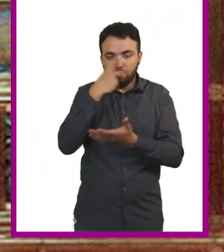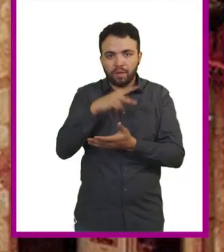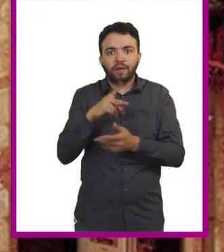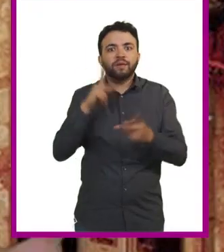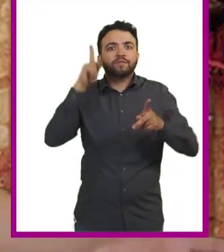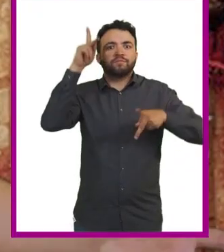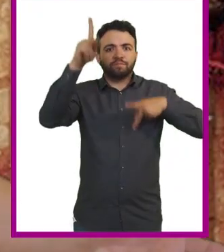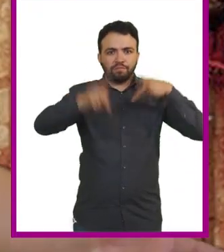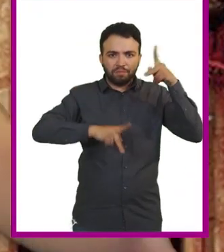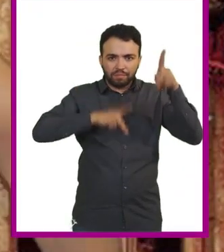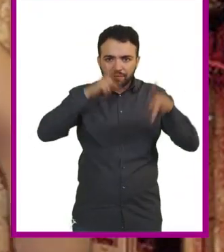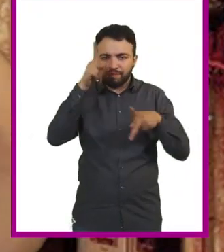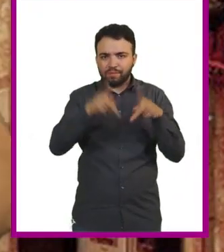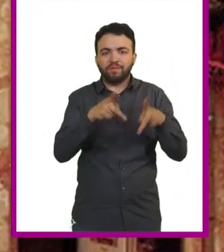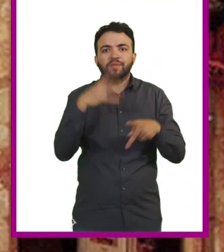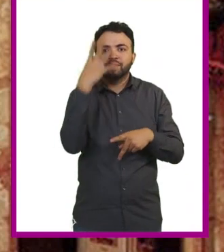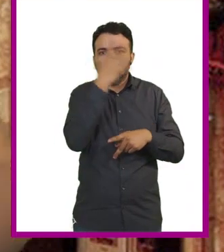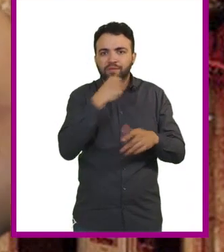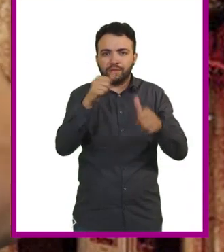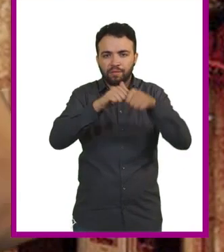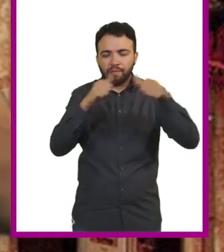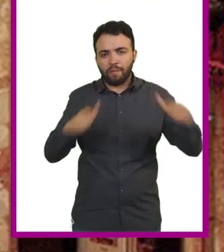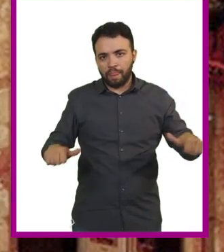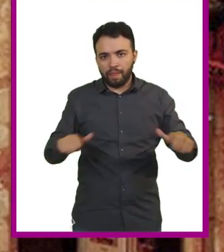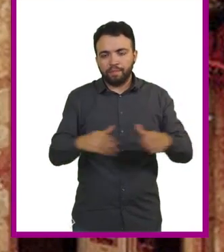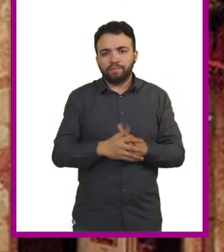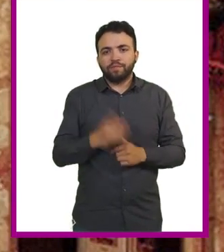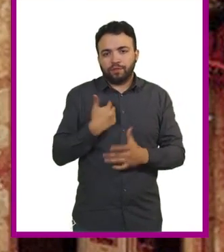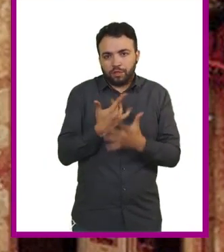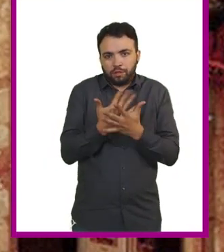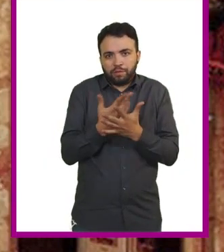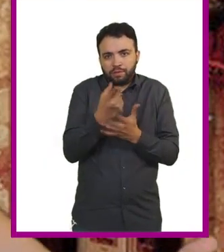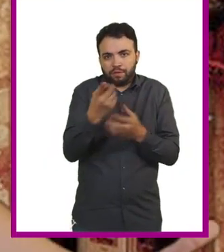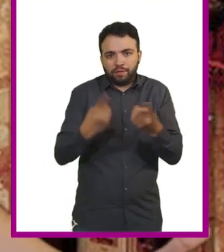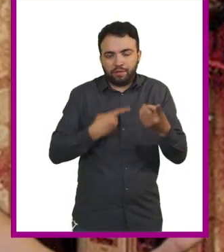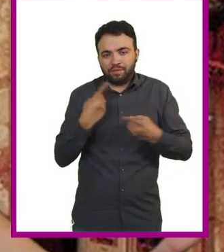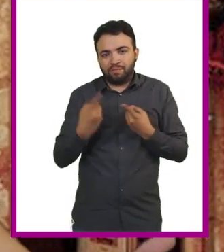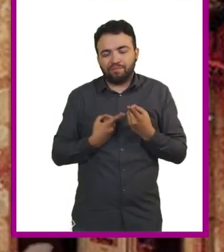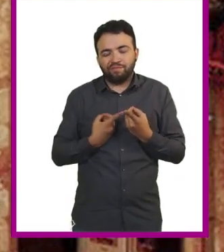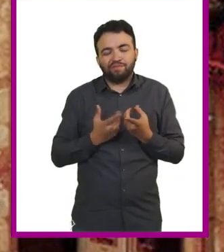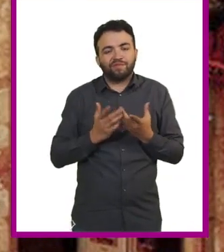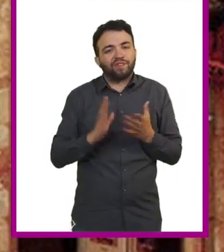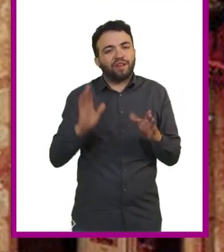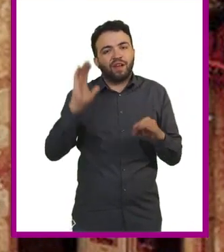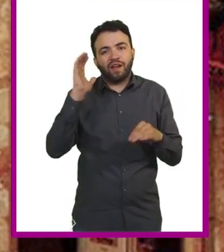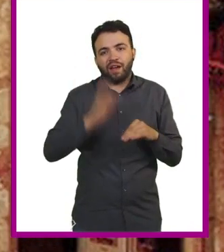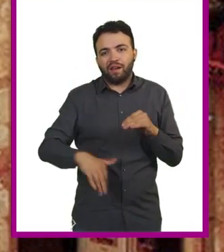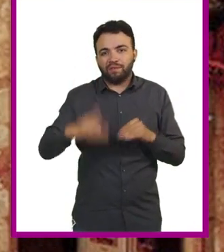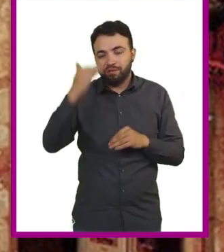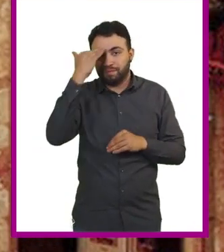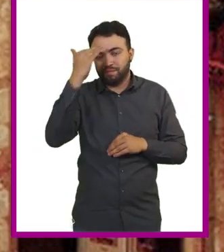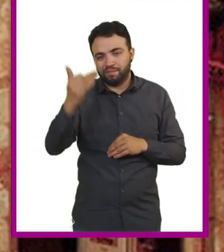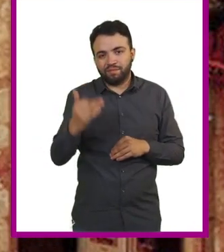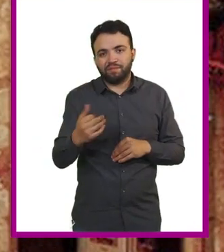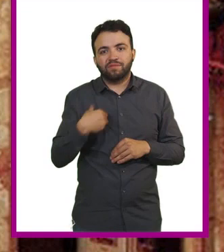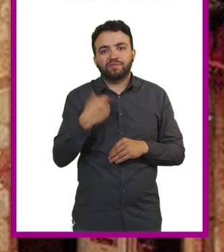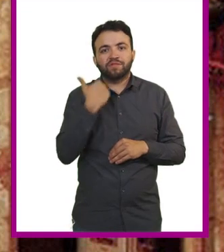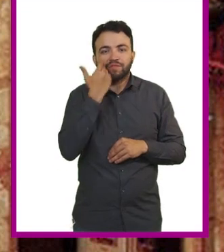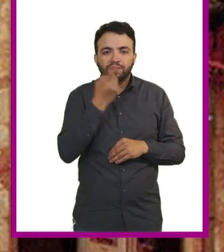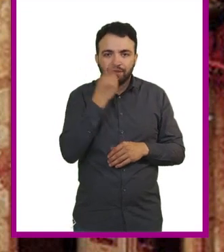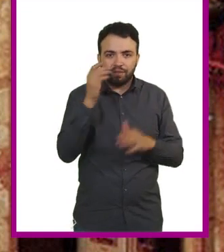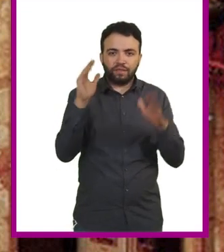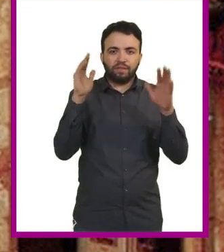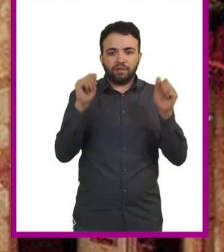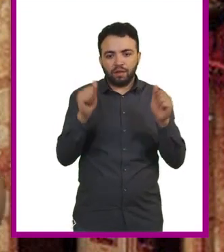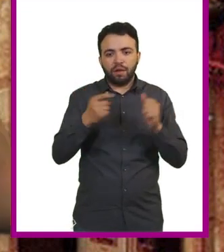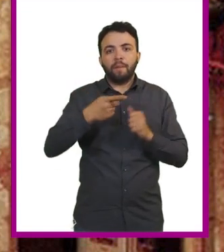mexicanos. Esperamos que se hayan divertido y aprendido tanto como nosotros. Lamentablemente, se nos acabó el tiempo. Nos despedimos,